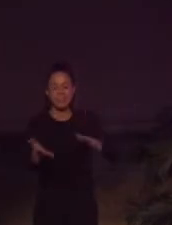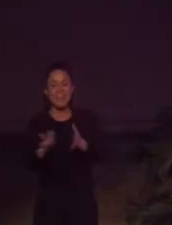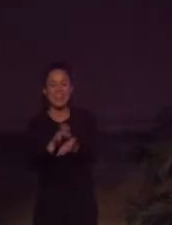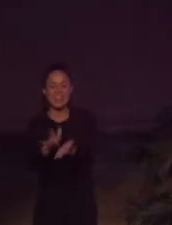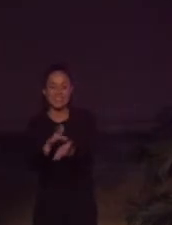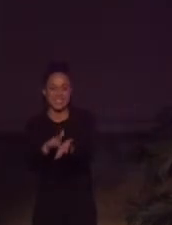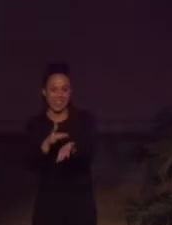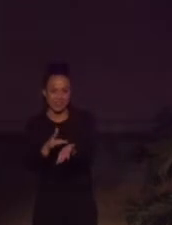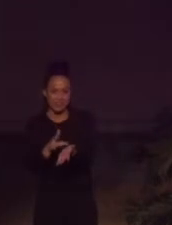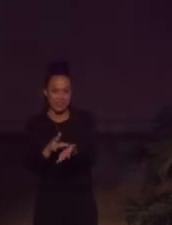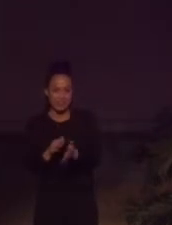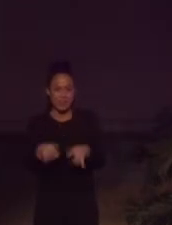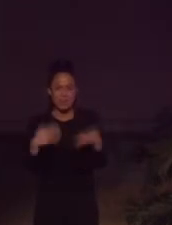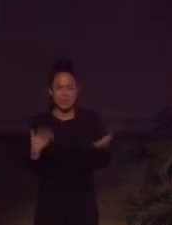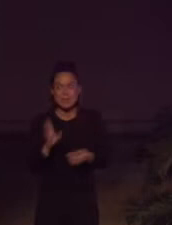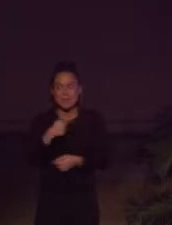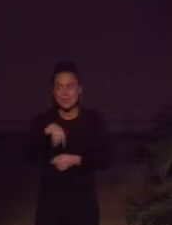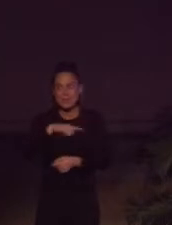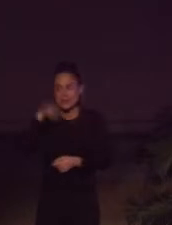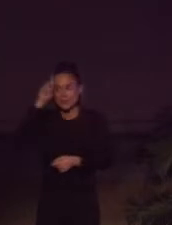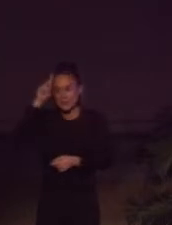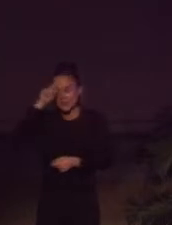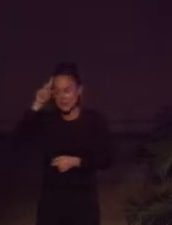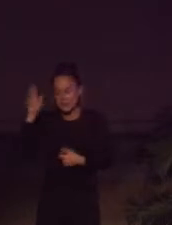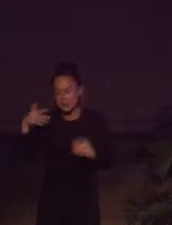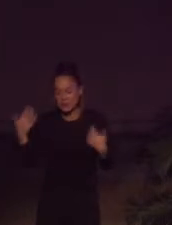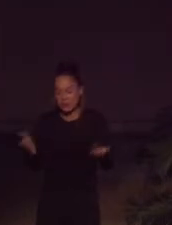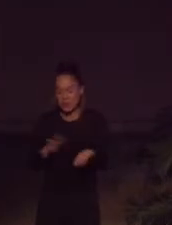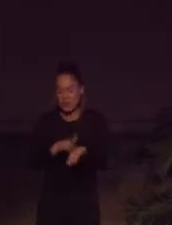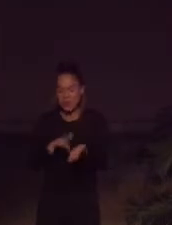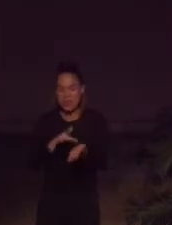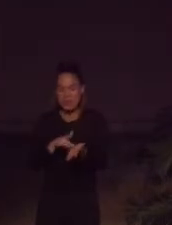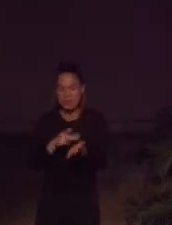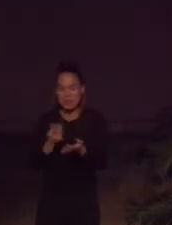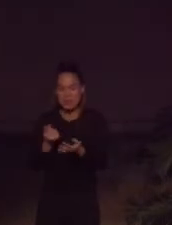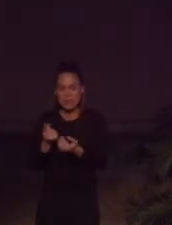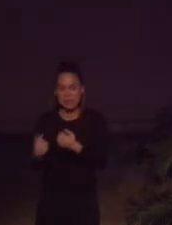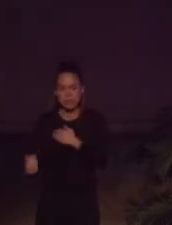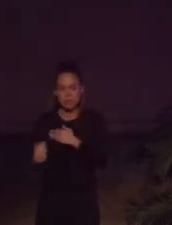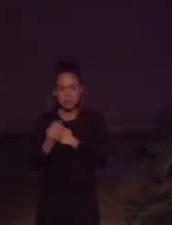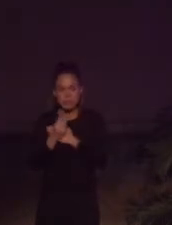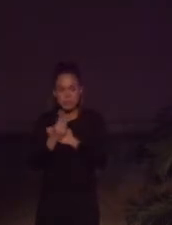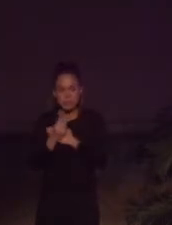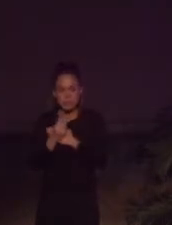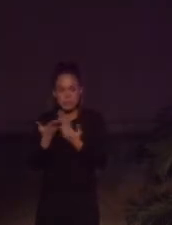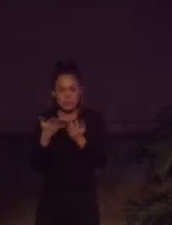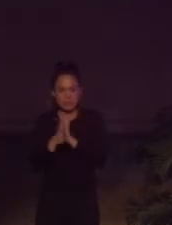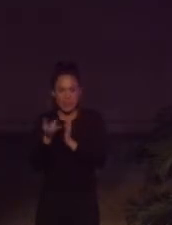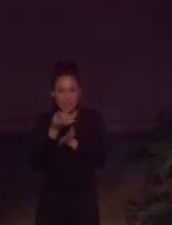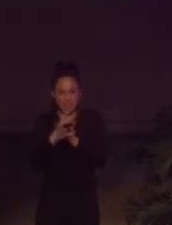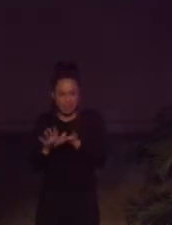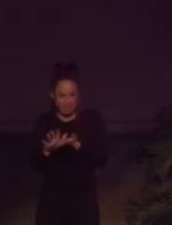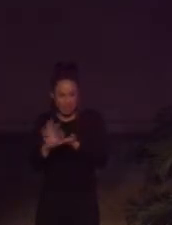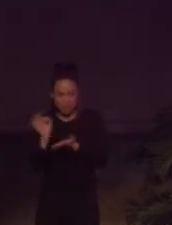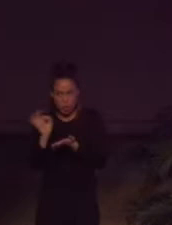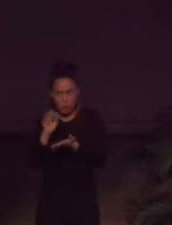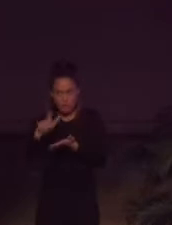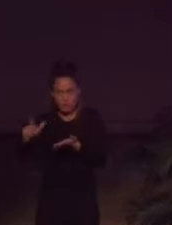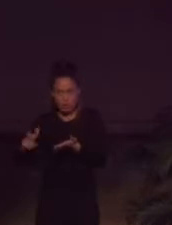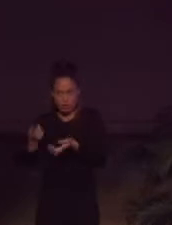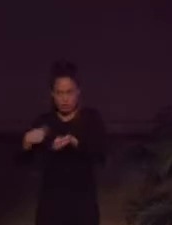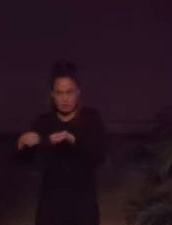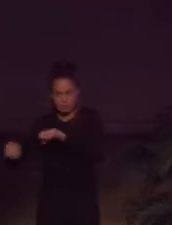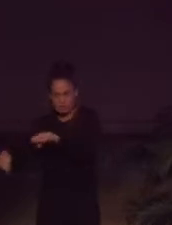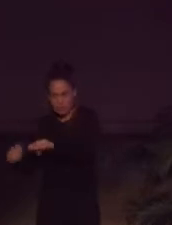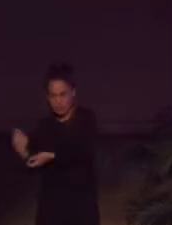revista. El tema estaba que no sabíamos si sería una revista o financiada, o sea, que fuese gratuita o fuese de pago.